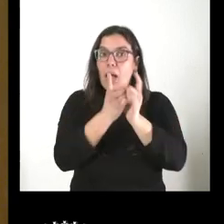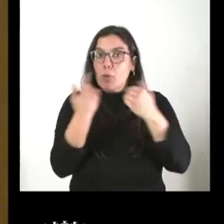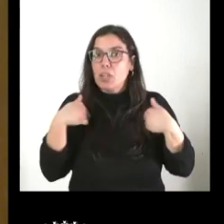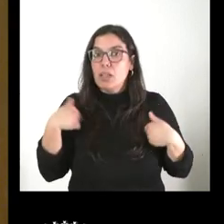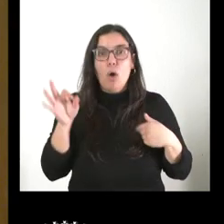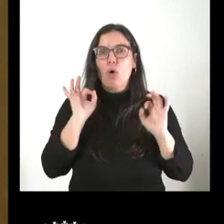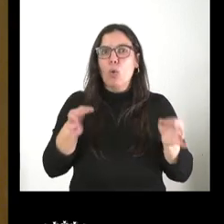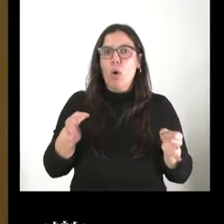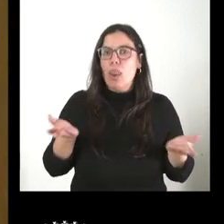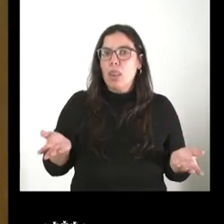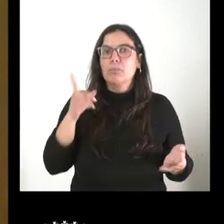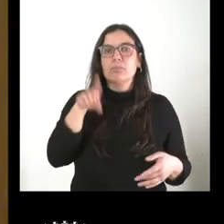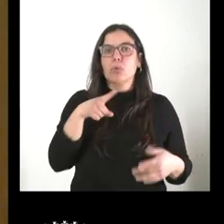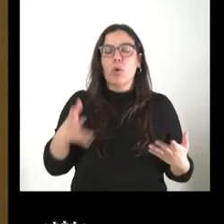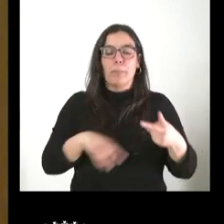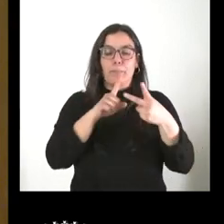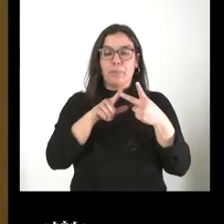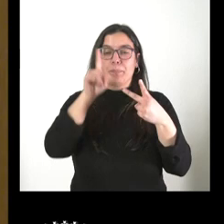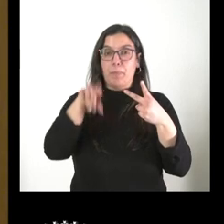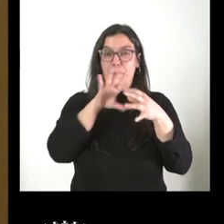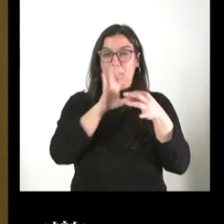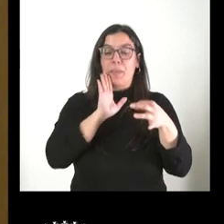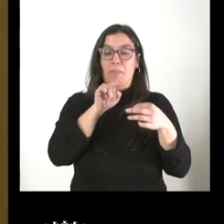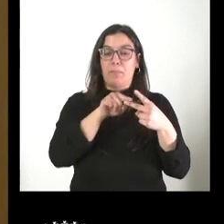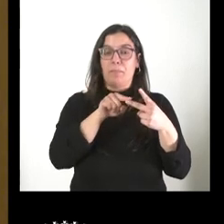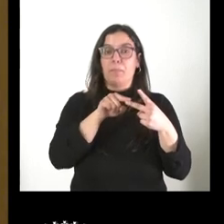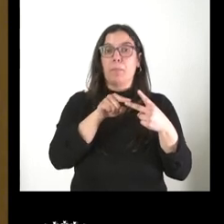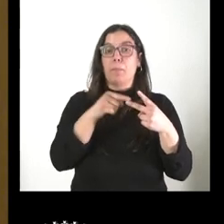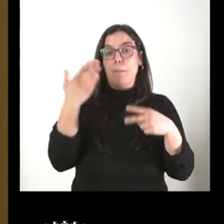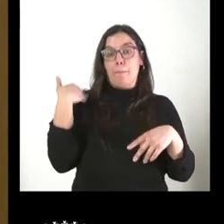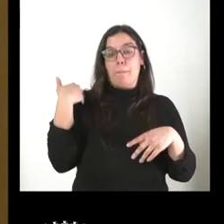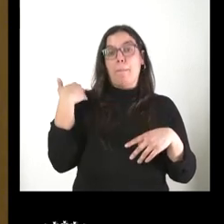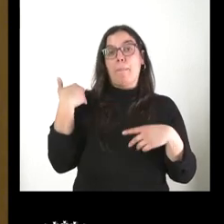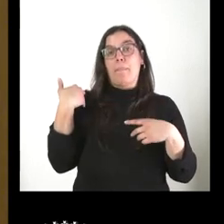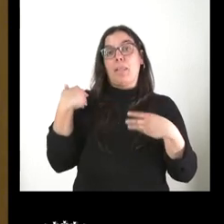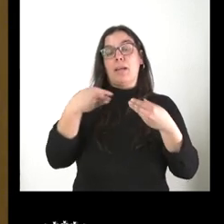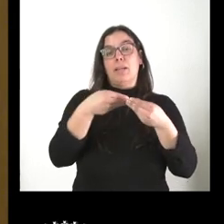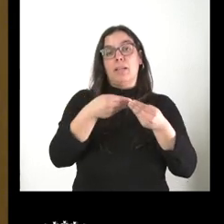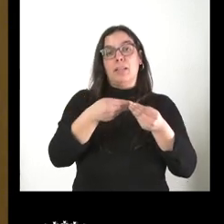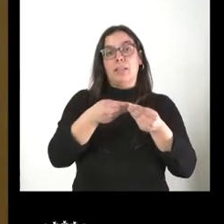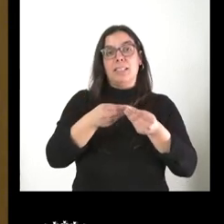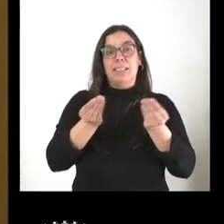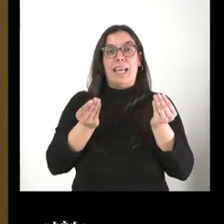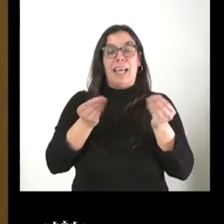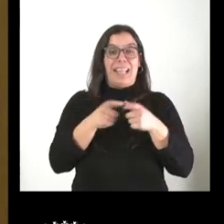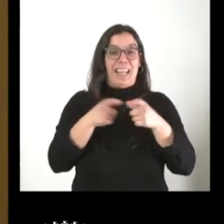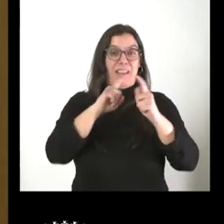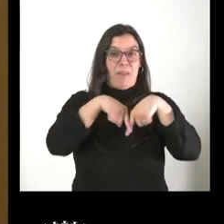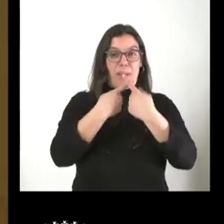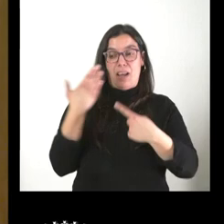está todo igual y relacionado con esto después de la presentación del cheque familia por parte del